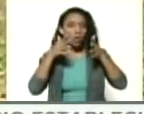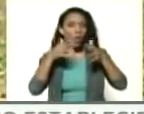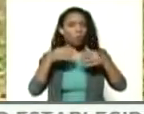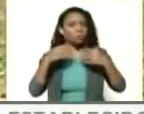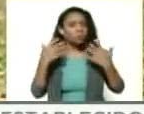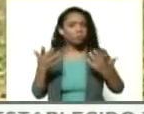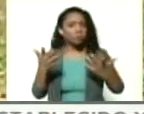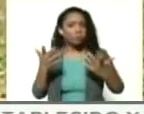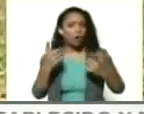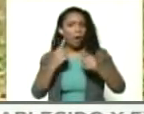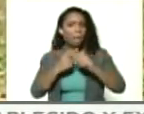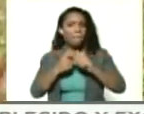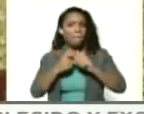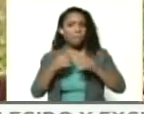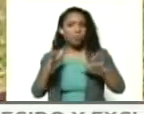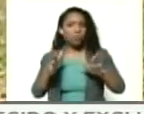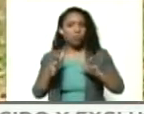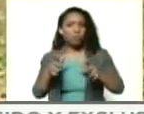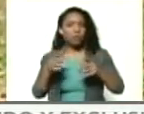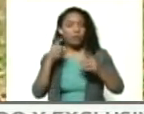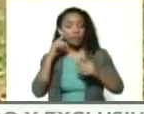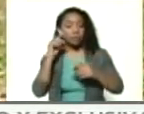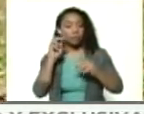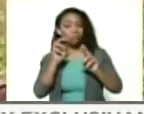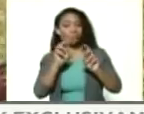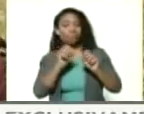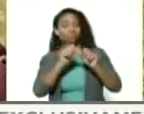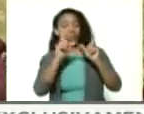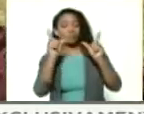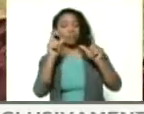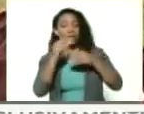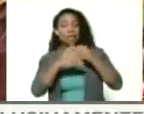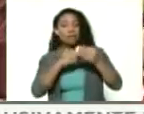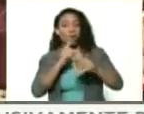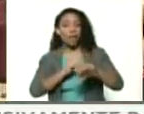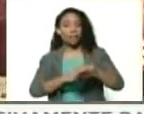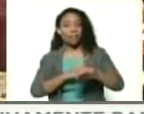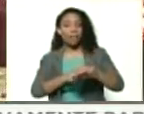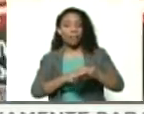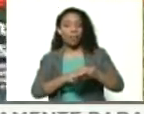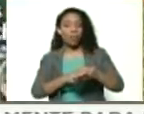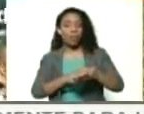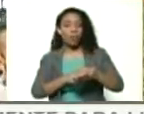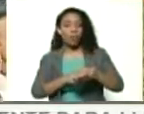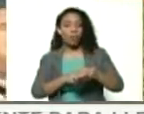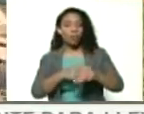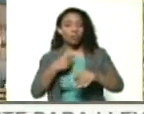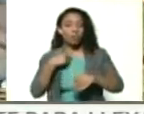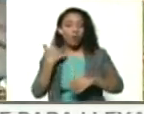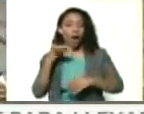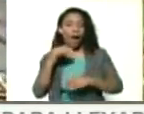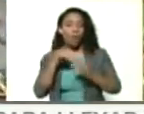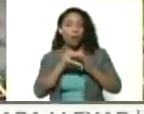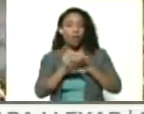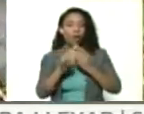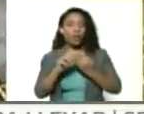respecto, múltiples especulaciones se tejieron en su tiempo. Por ejemplo, yo conservo un ejemplar de esta revista que